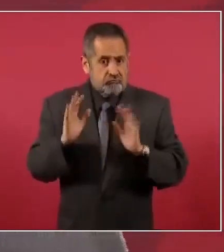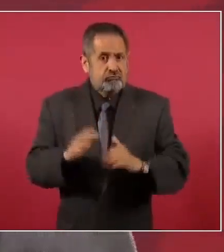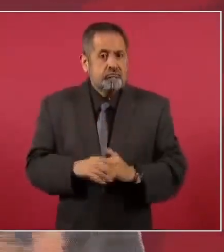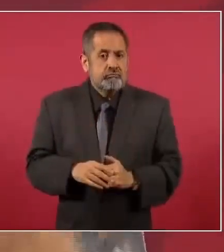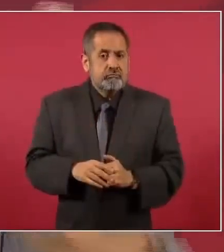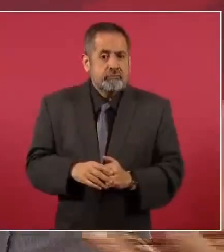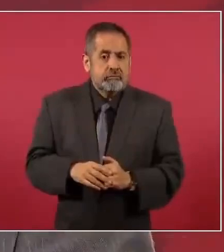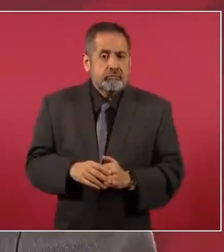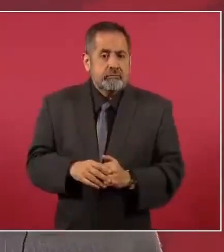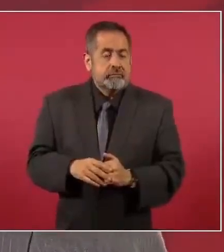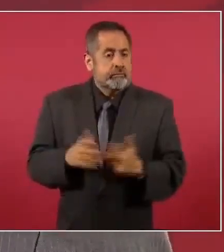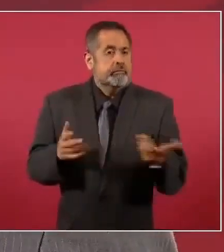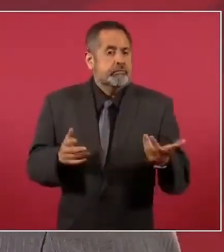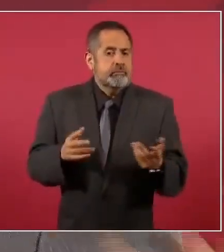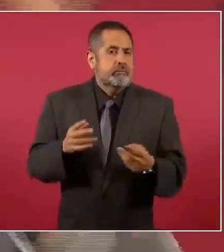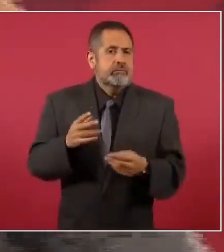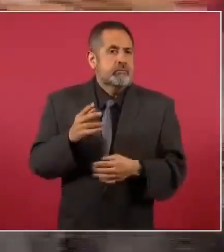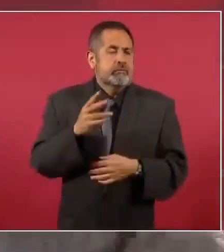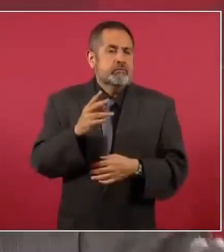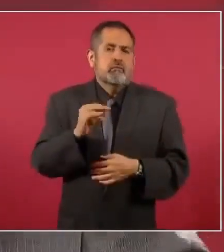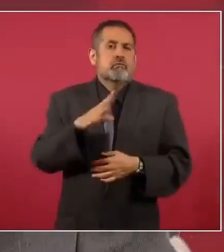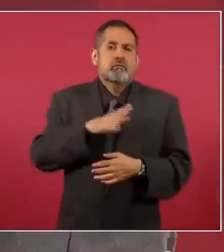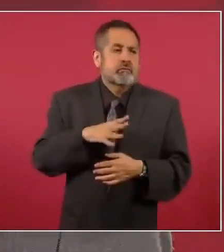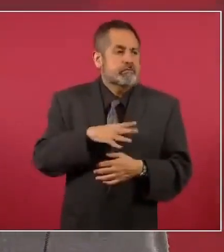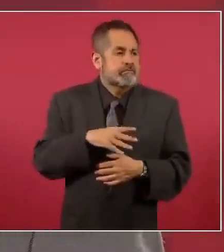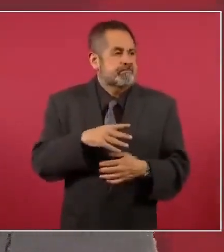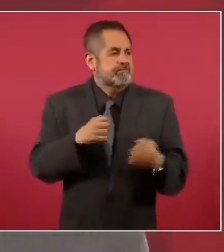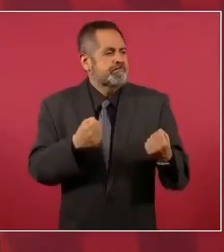no se hubiese declarado la guerra